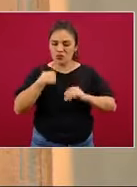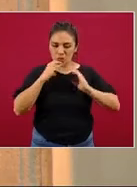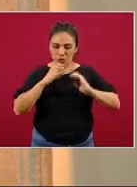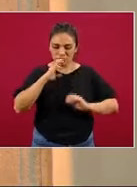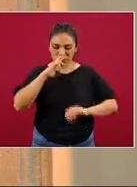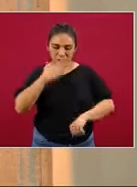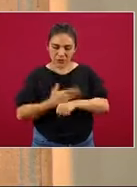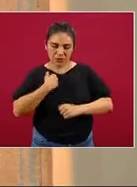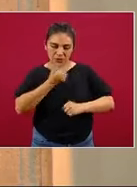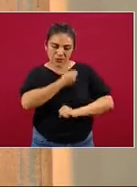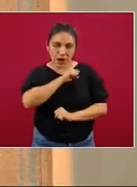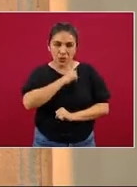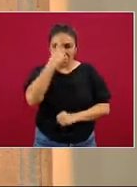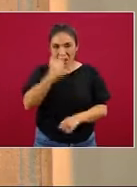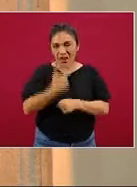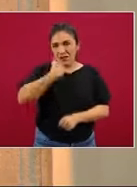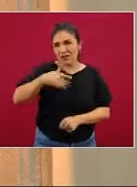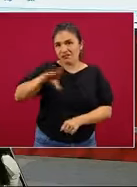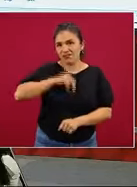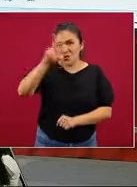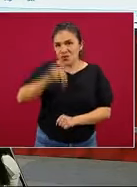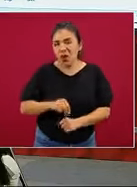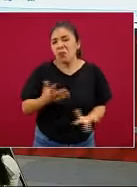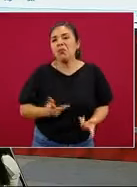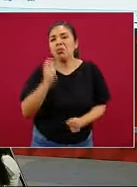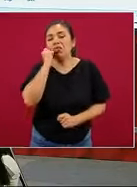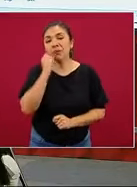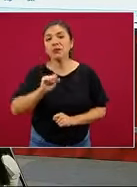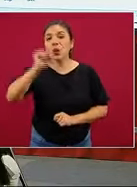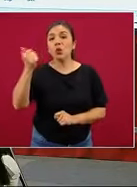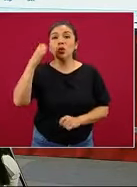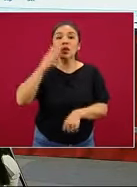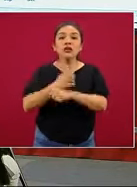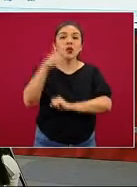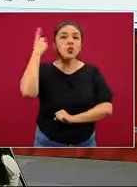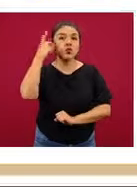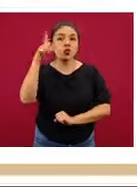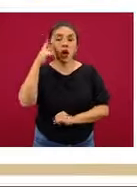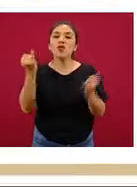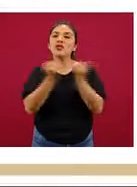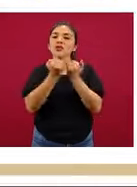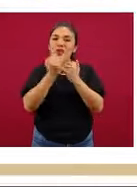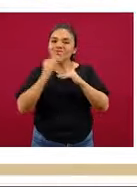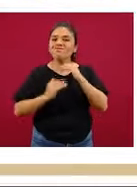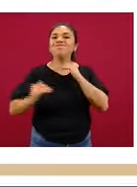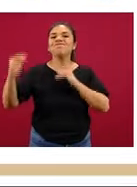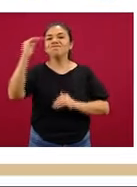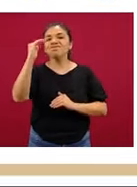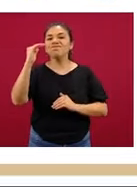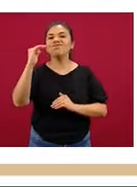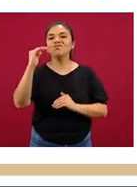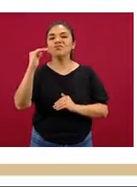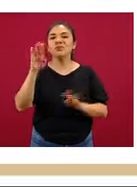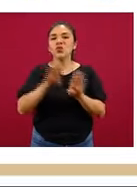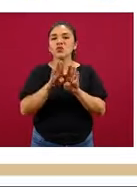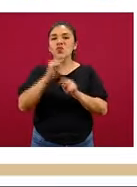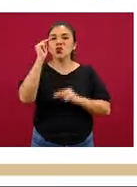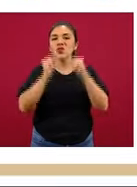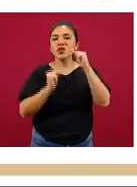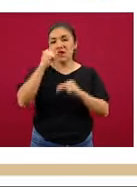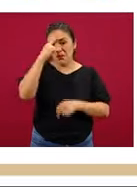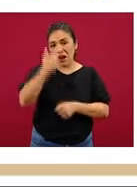disminuir el riesgo de contagio. El estado de Durango, que también tuvo un incremento de nivel